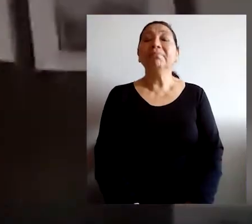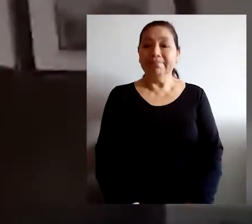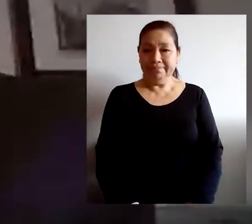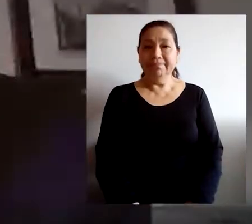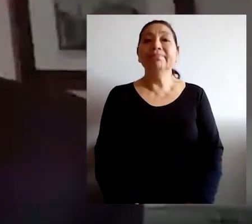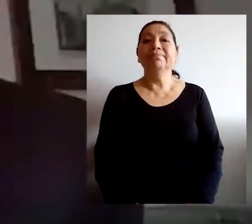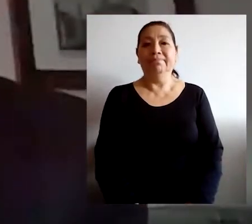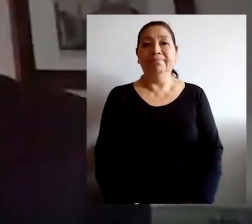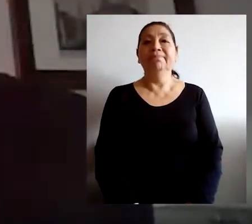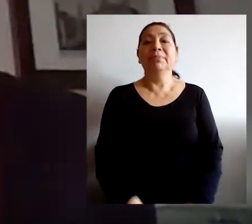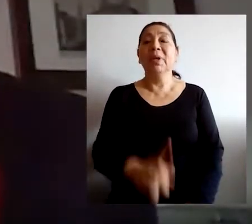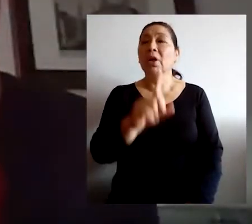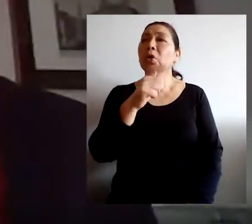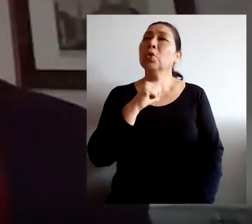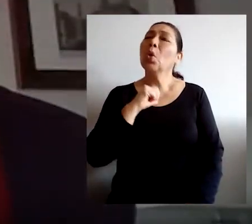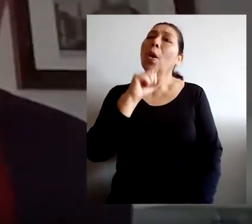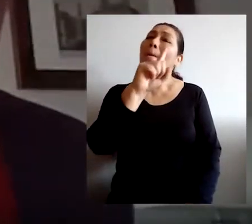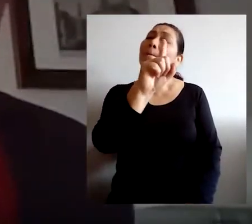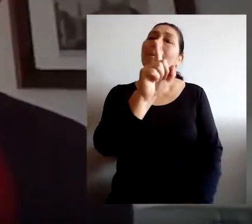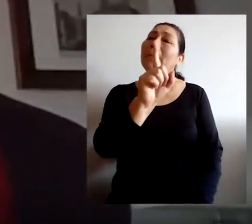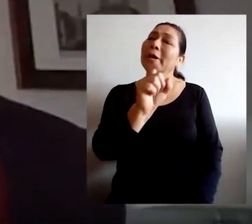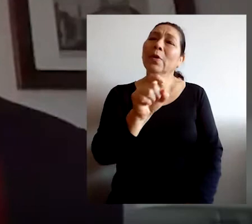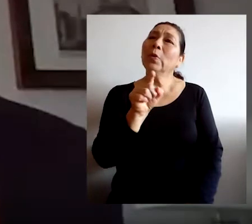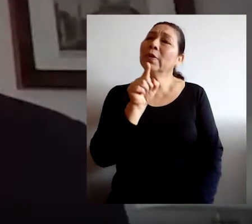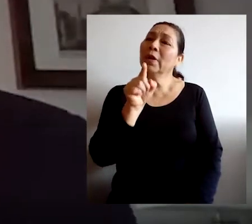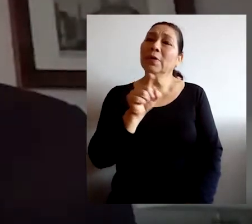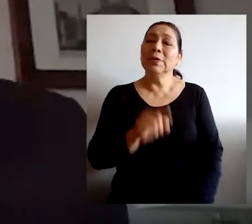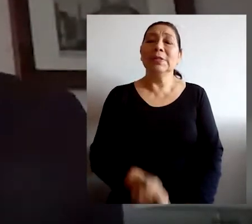Sí. Yo quisiera preguntarle